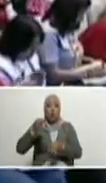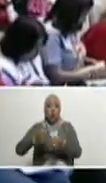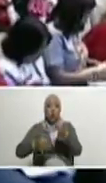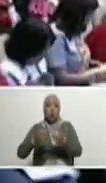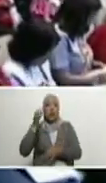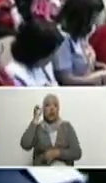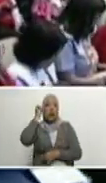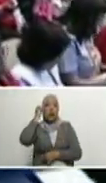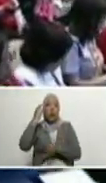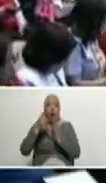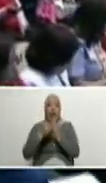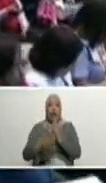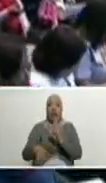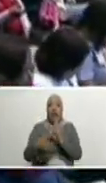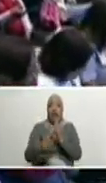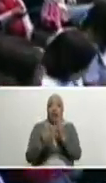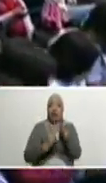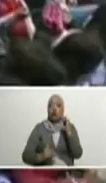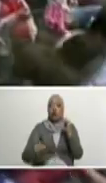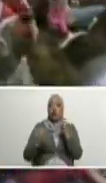oportuna.